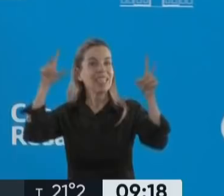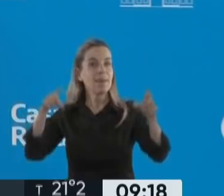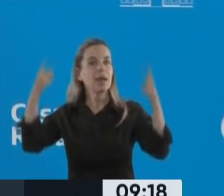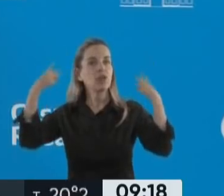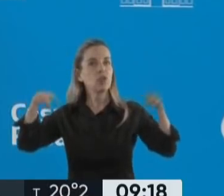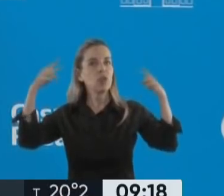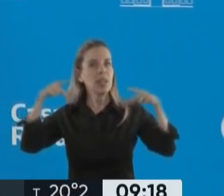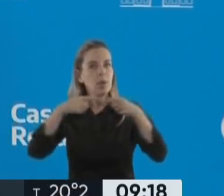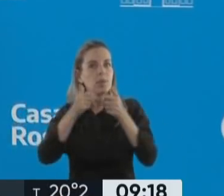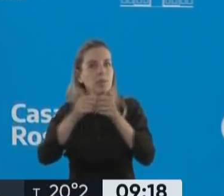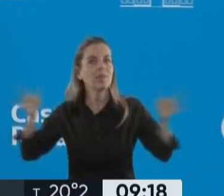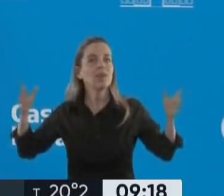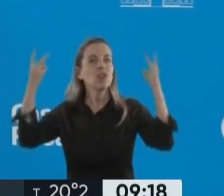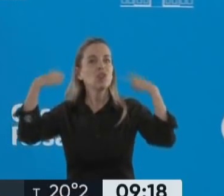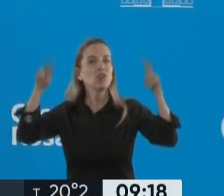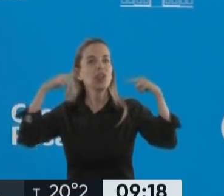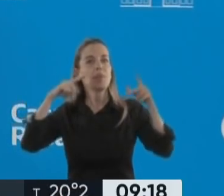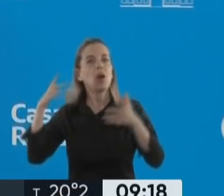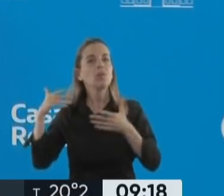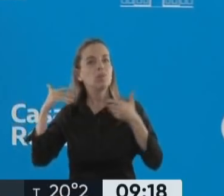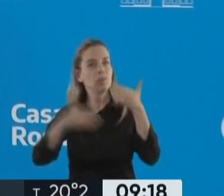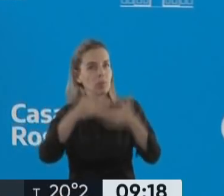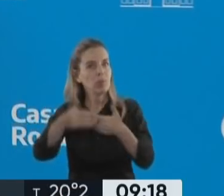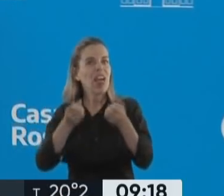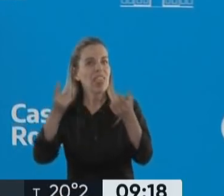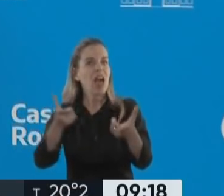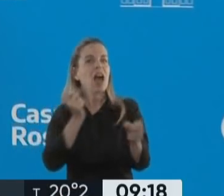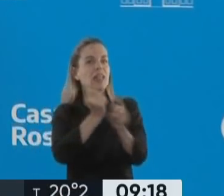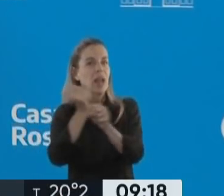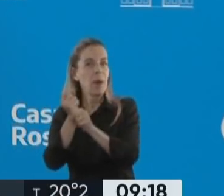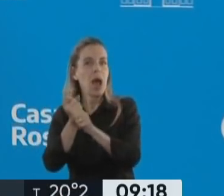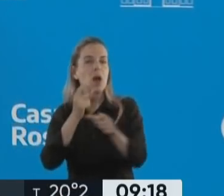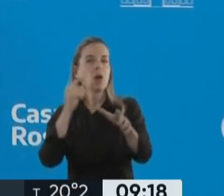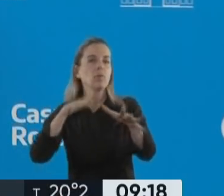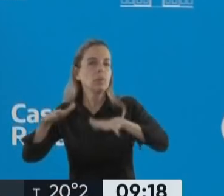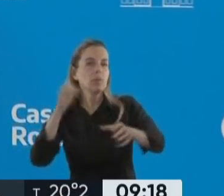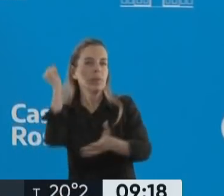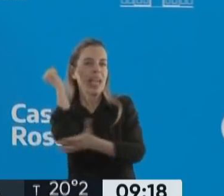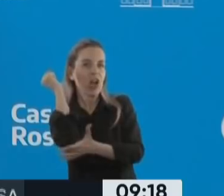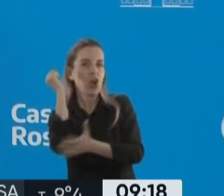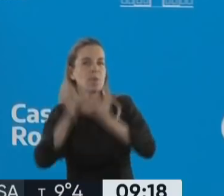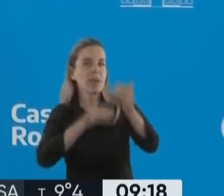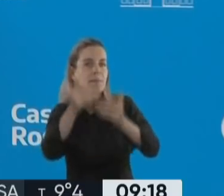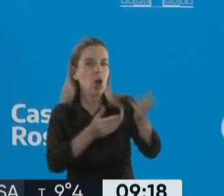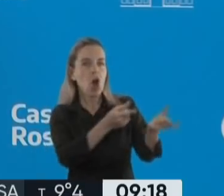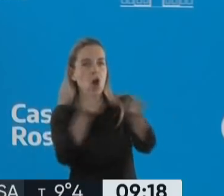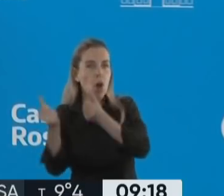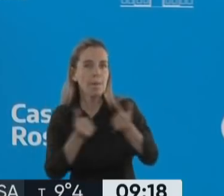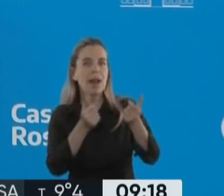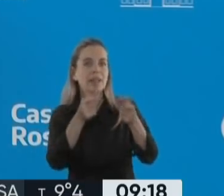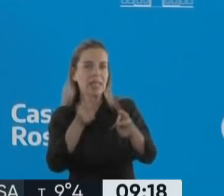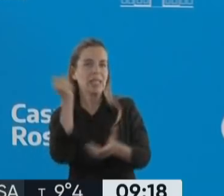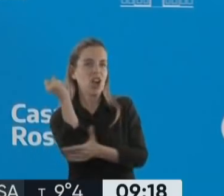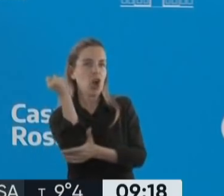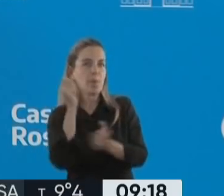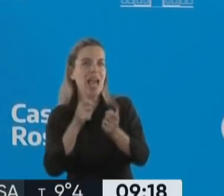cada vez que llega turismo a la Argentina significa fuentes de trabajo, movimiento de la economía, consumo y todo eso reactiva la economía